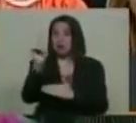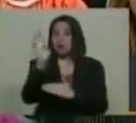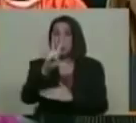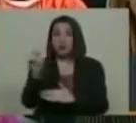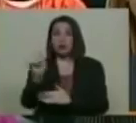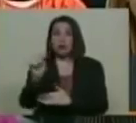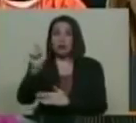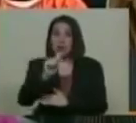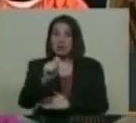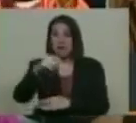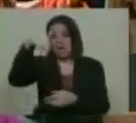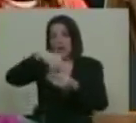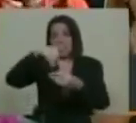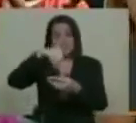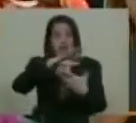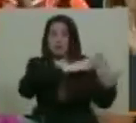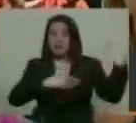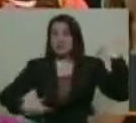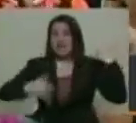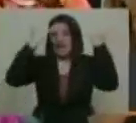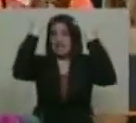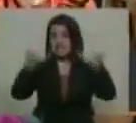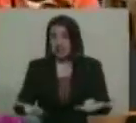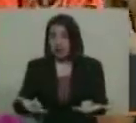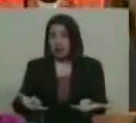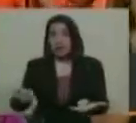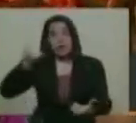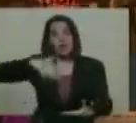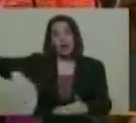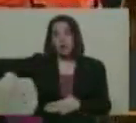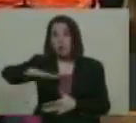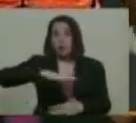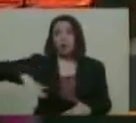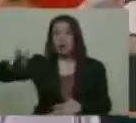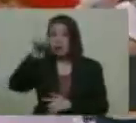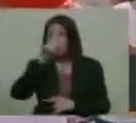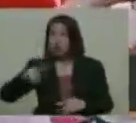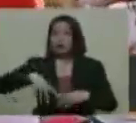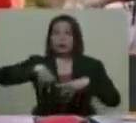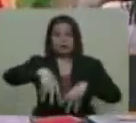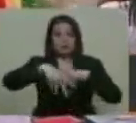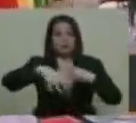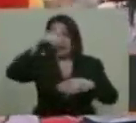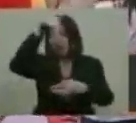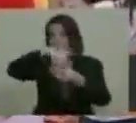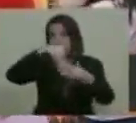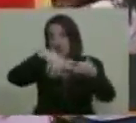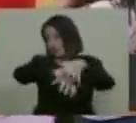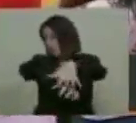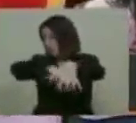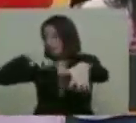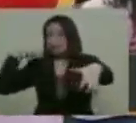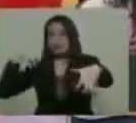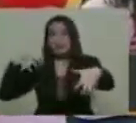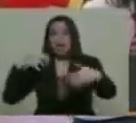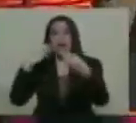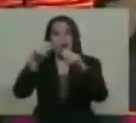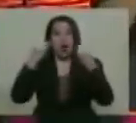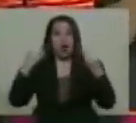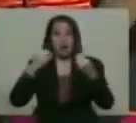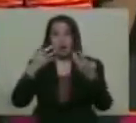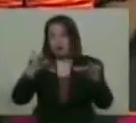haber elecciones presidenciales y el pueblo venezolano va a salir a votar y va a ser una